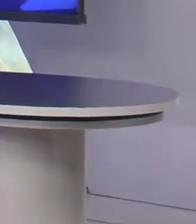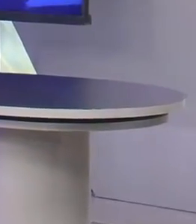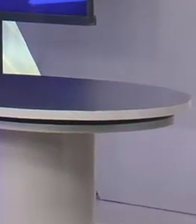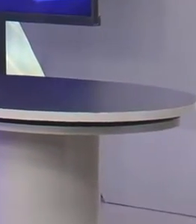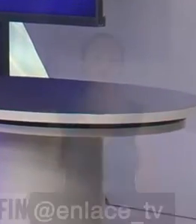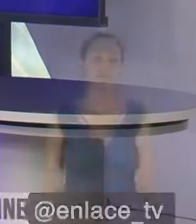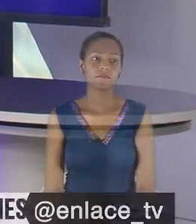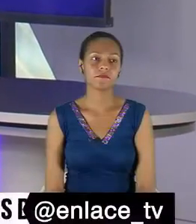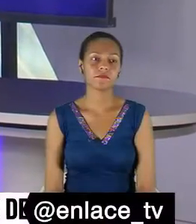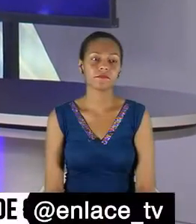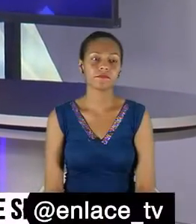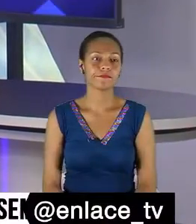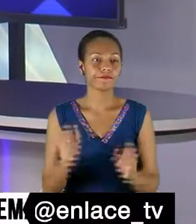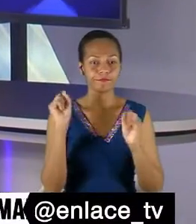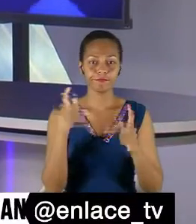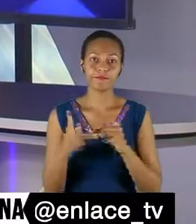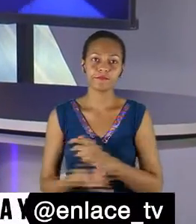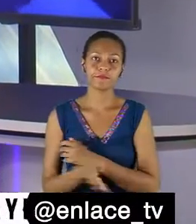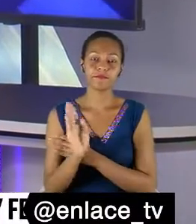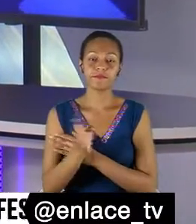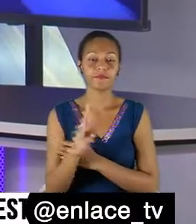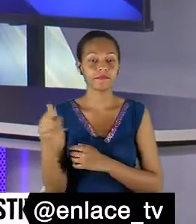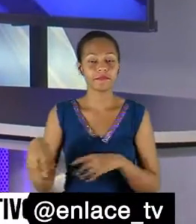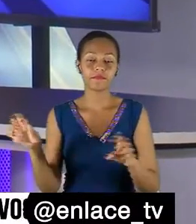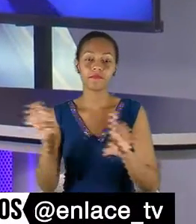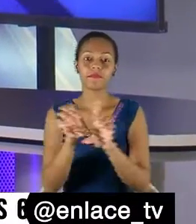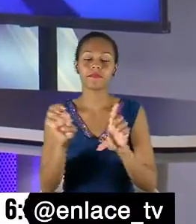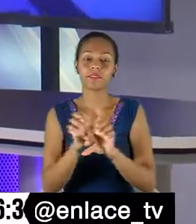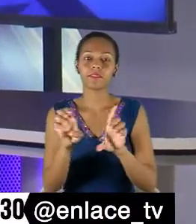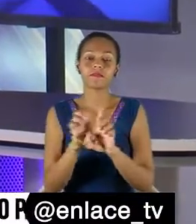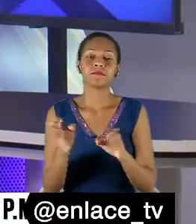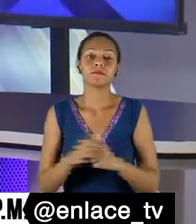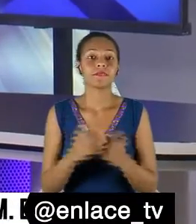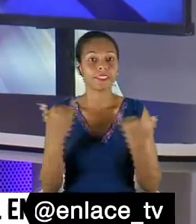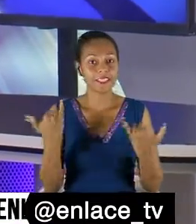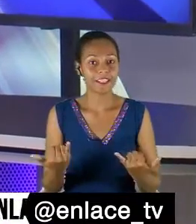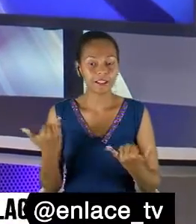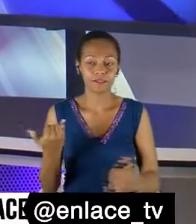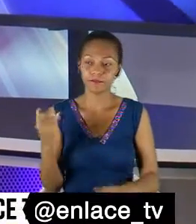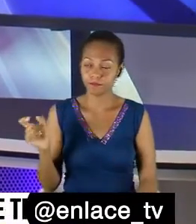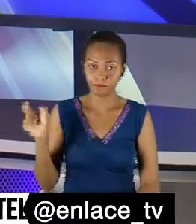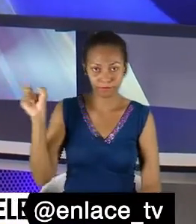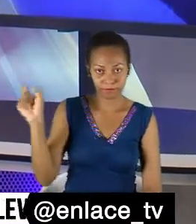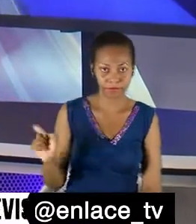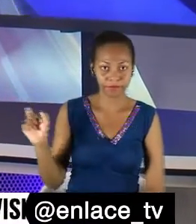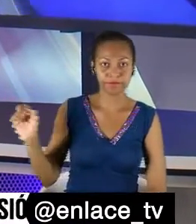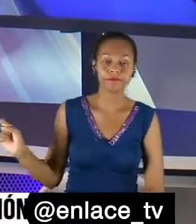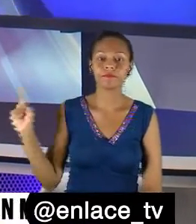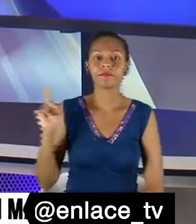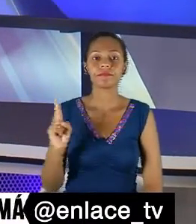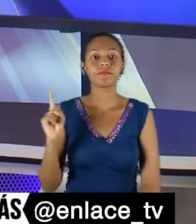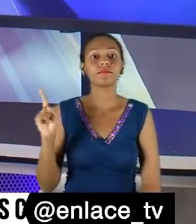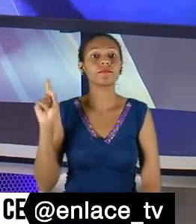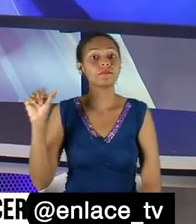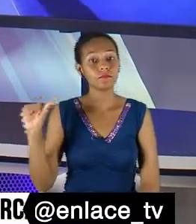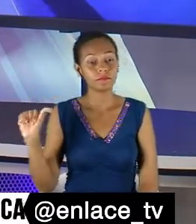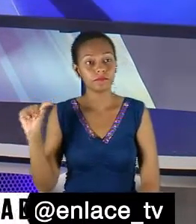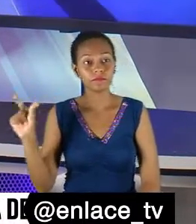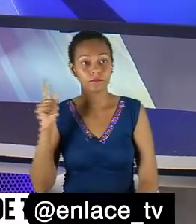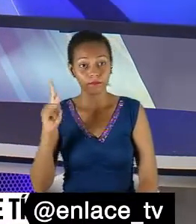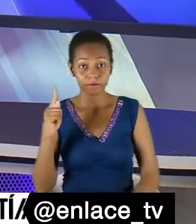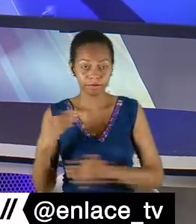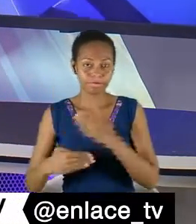Continuamos con más información en Enlace Noticias y a esta hora se encuentra en el set de Enlace Noticias la asesora de Desarrollo Socioeconómico,